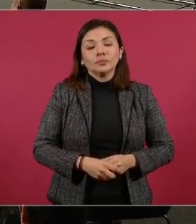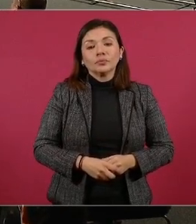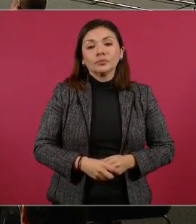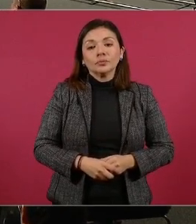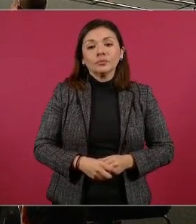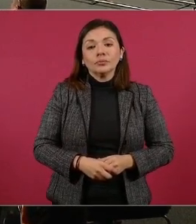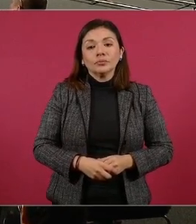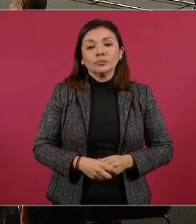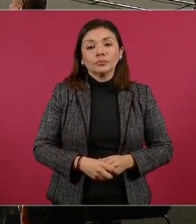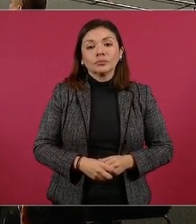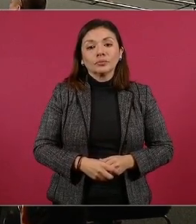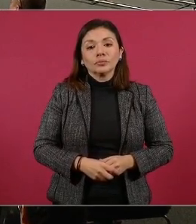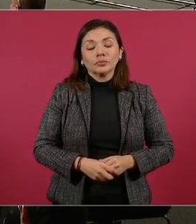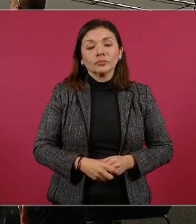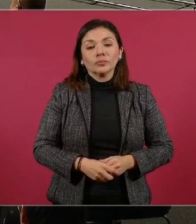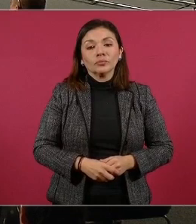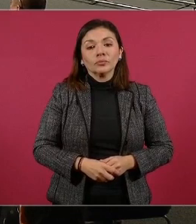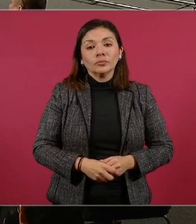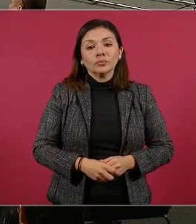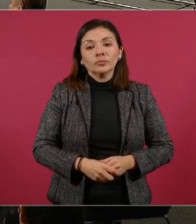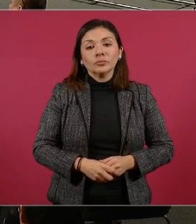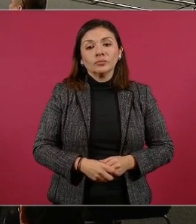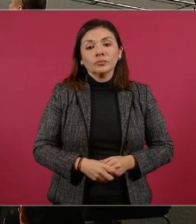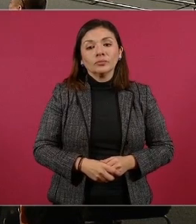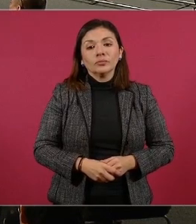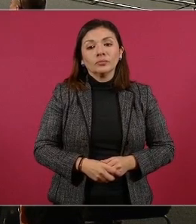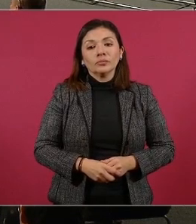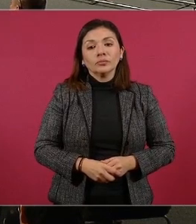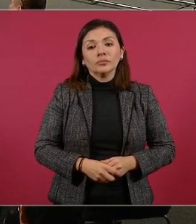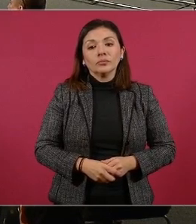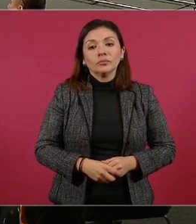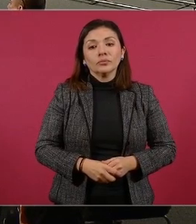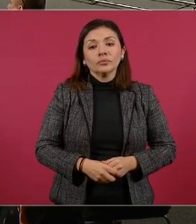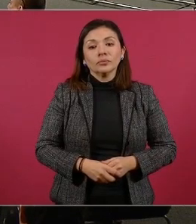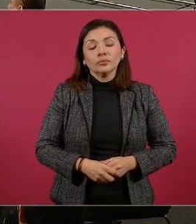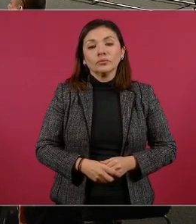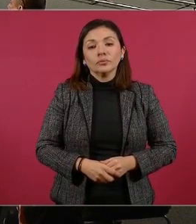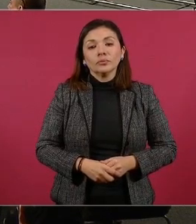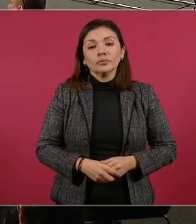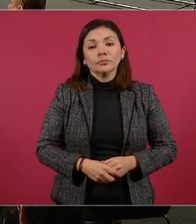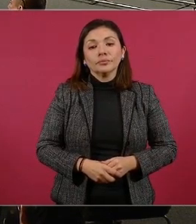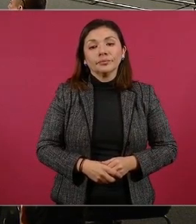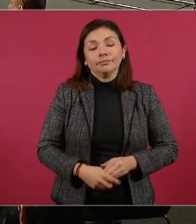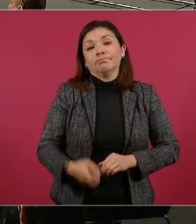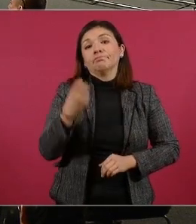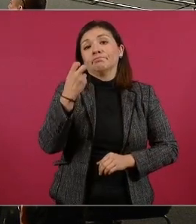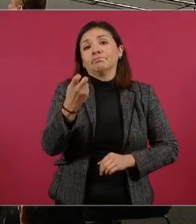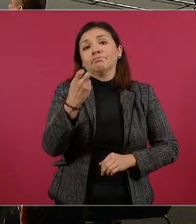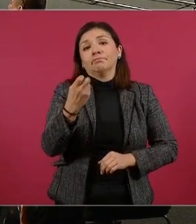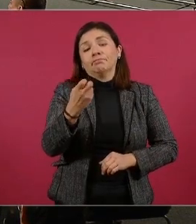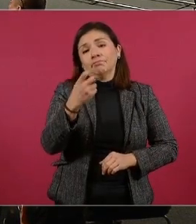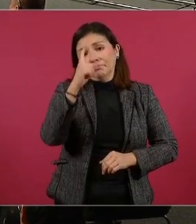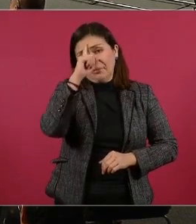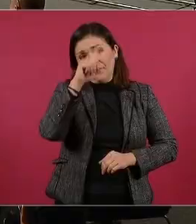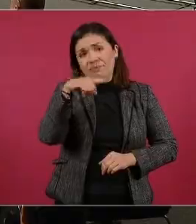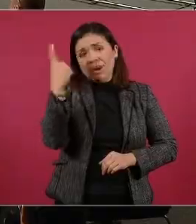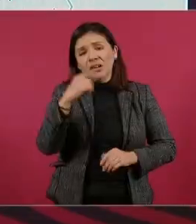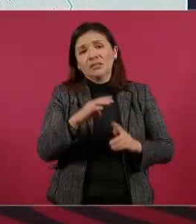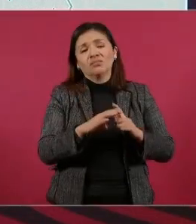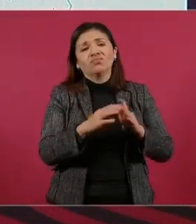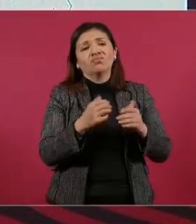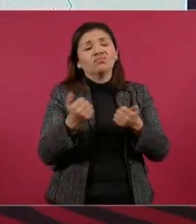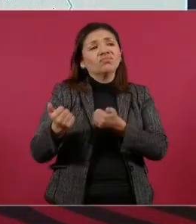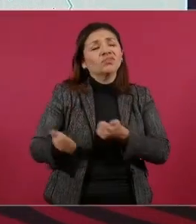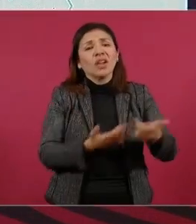la la frontera Entonces el tráfico de la droga Pues estamos